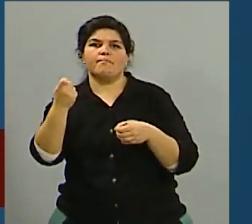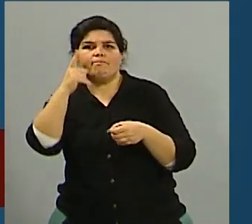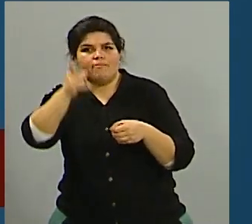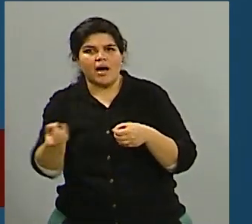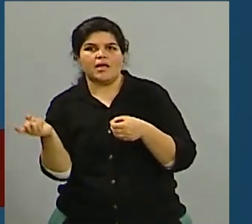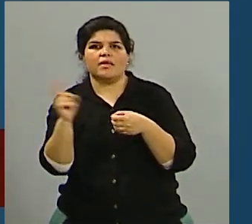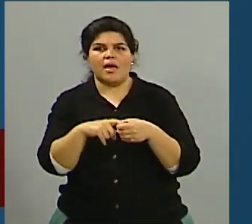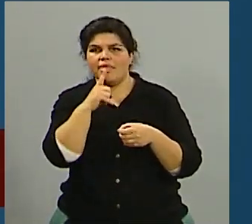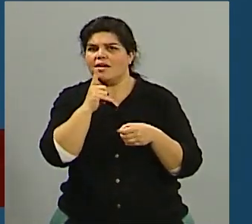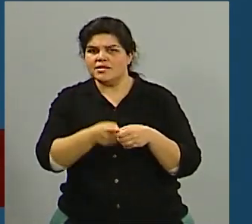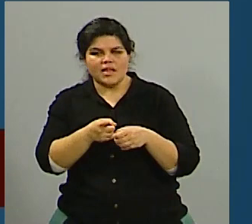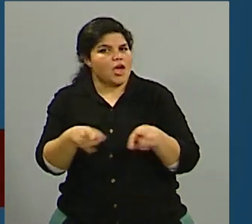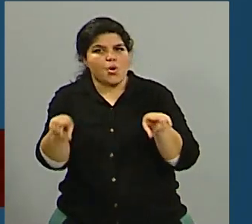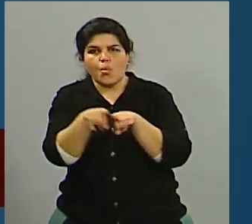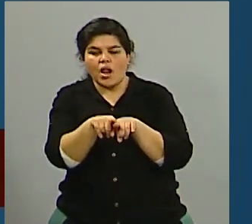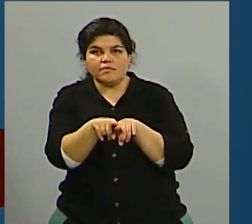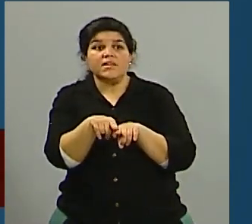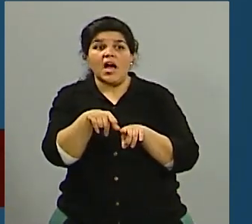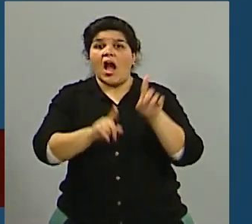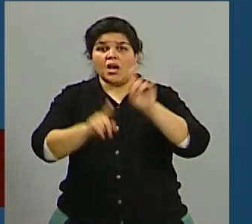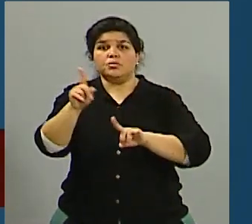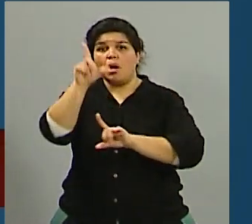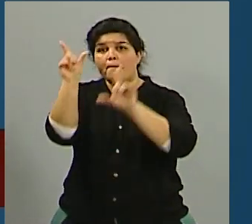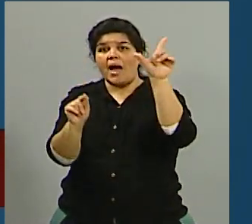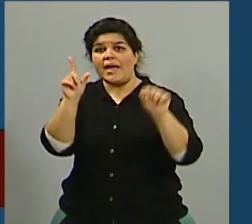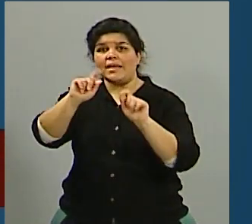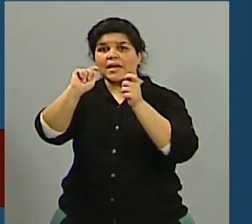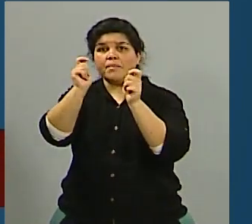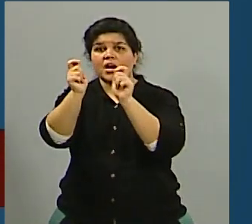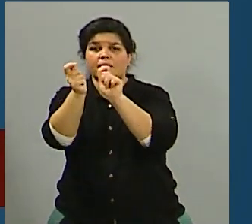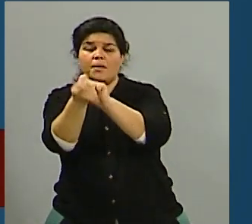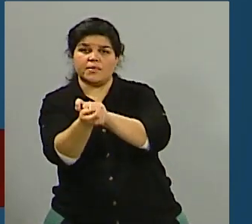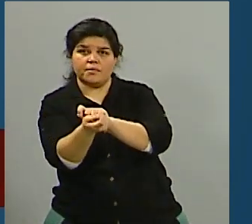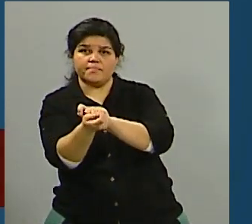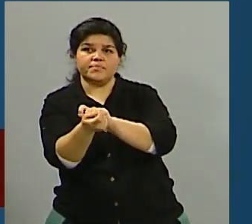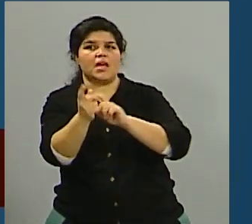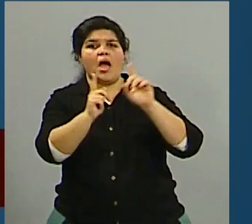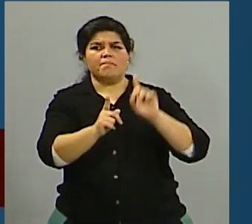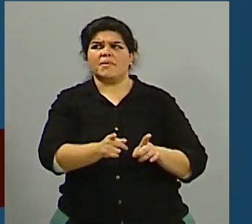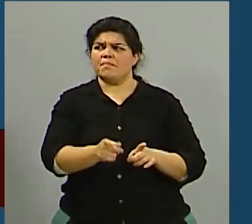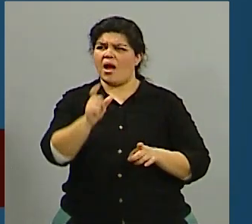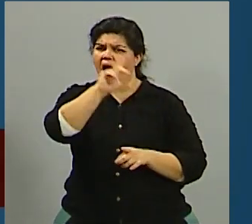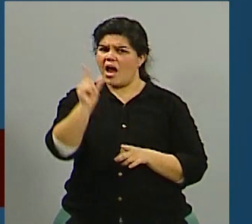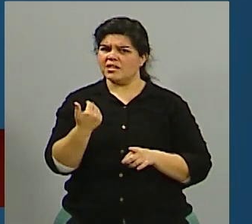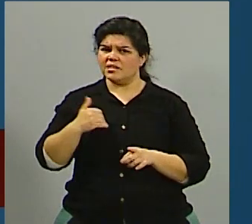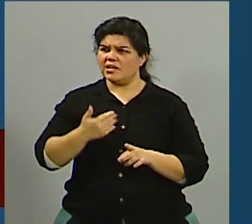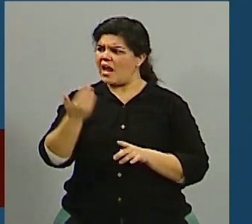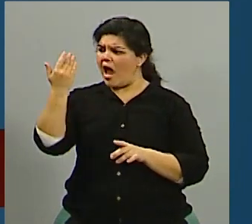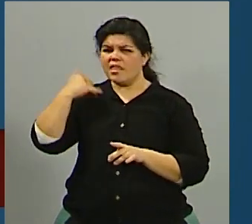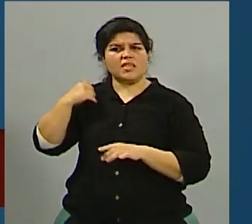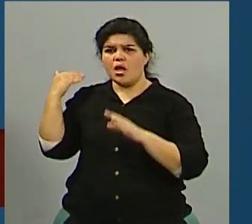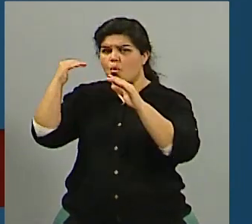que se tienen que dar y que son necesarios, y ya hay otros países que han avanzado. Argentina lo hizo excepcionalmente en algún momento, pero digo, eso que es